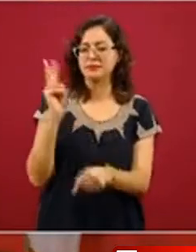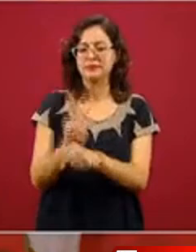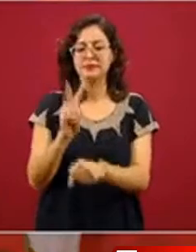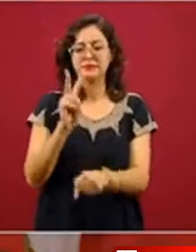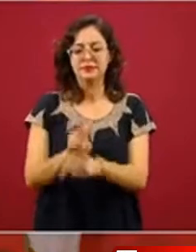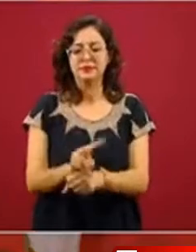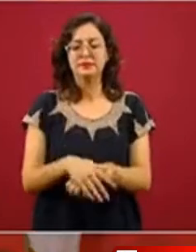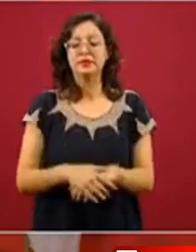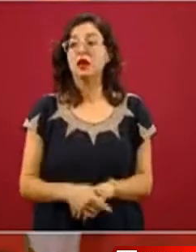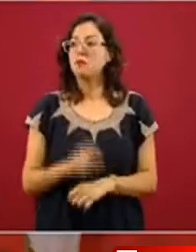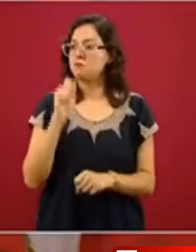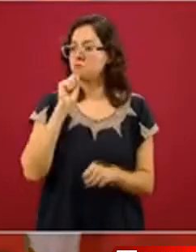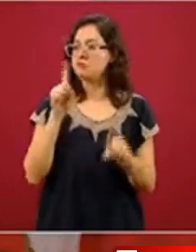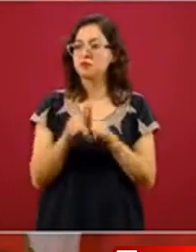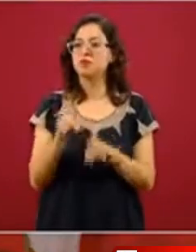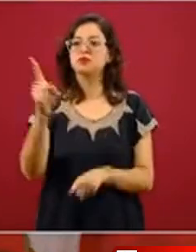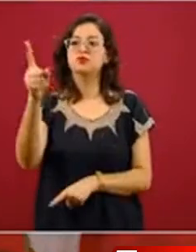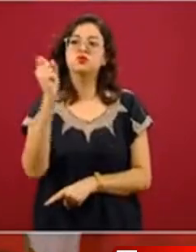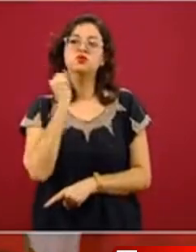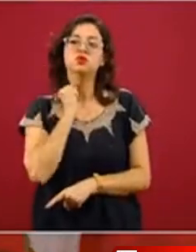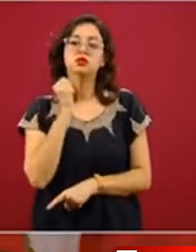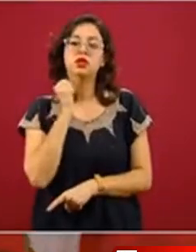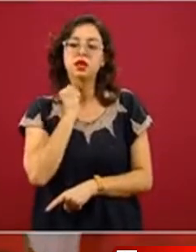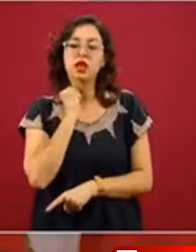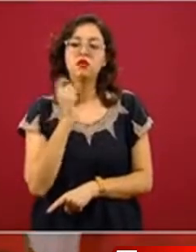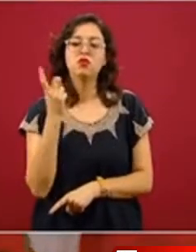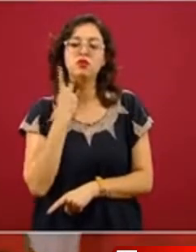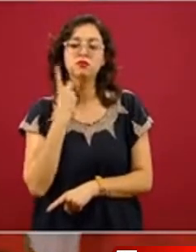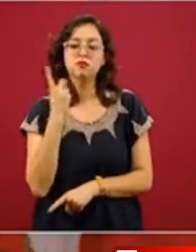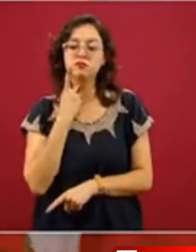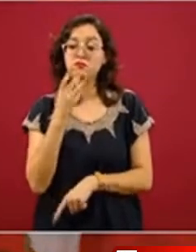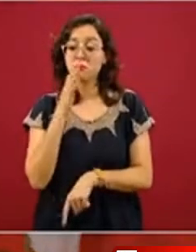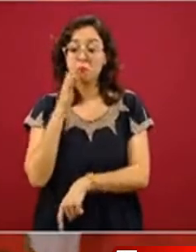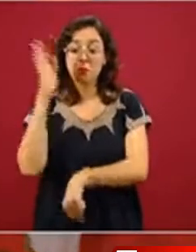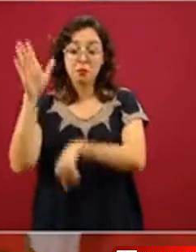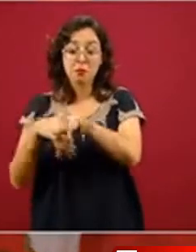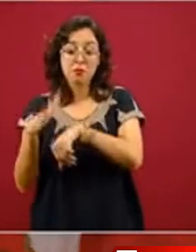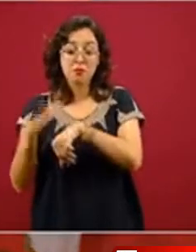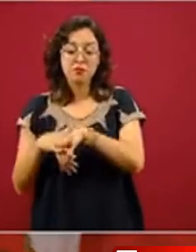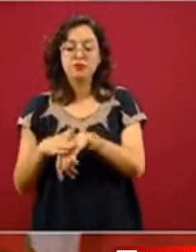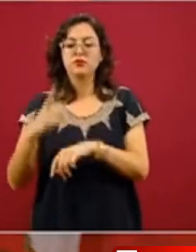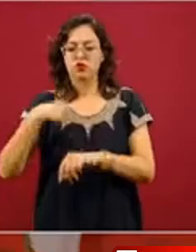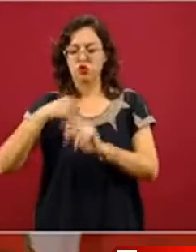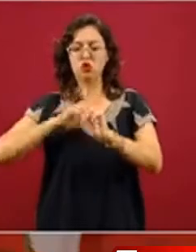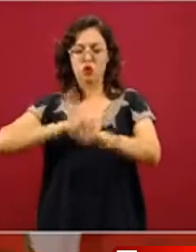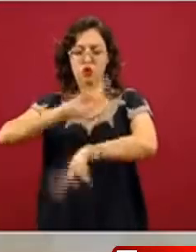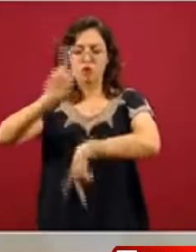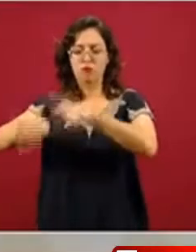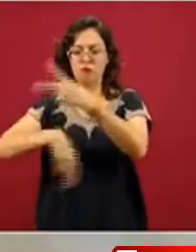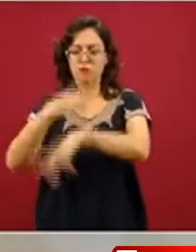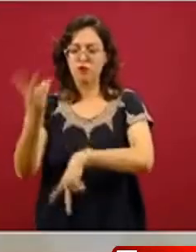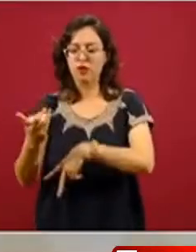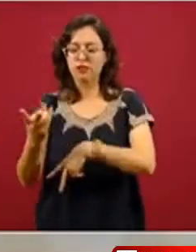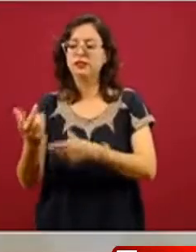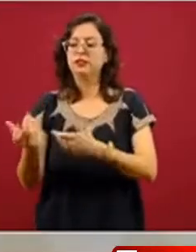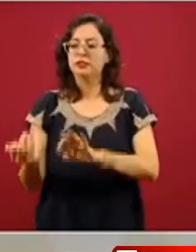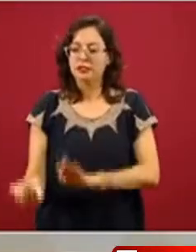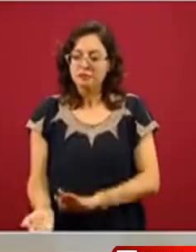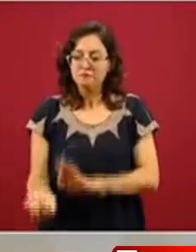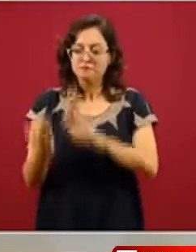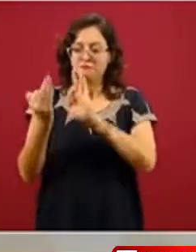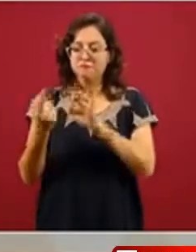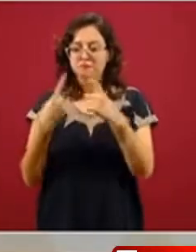al Senado de la República y a los diputadas y diputados el día que tuve el privilegio de que